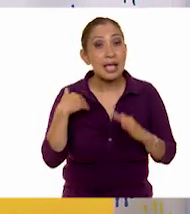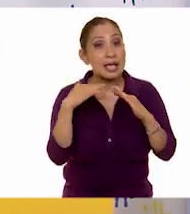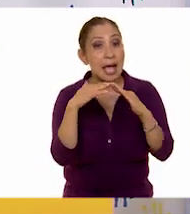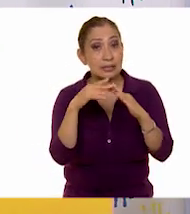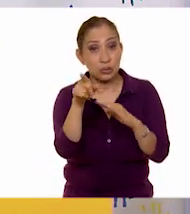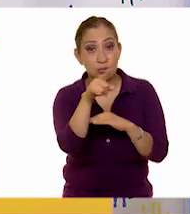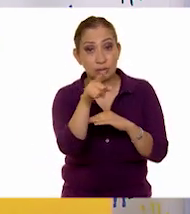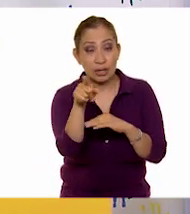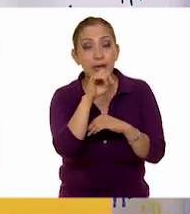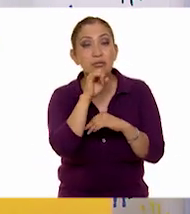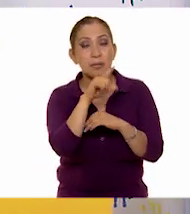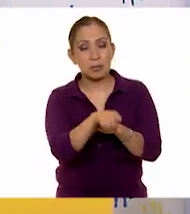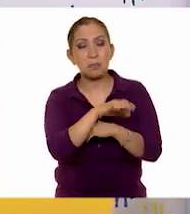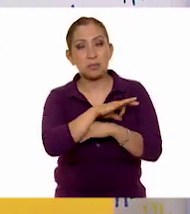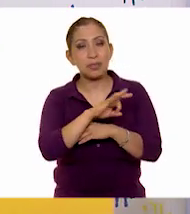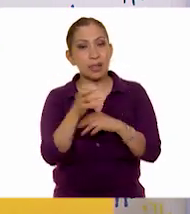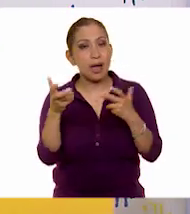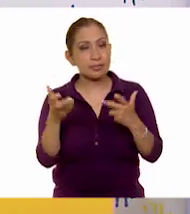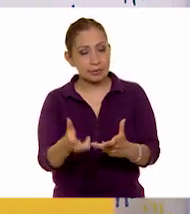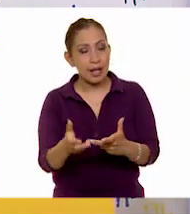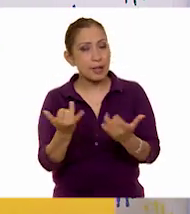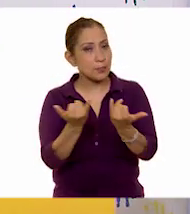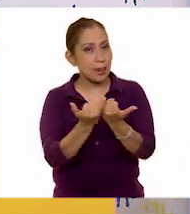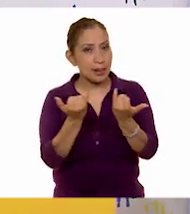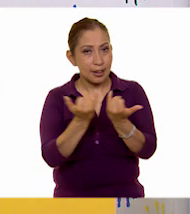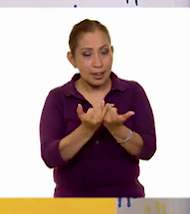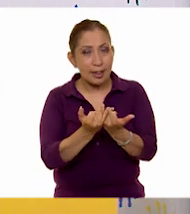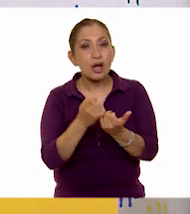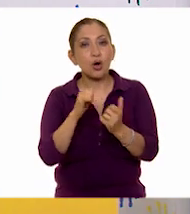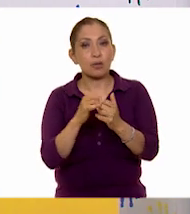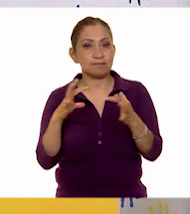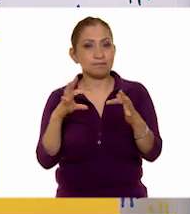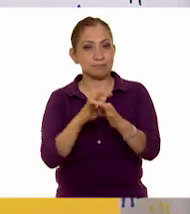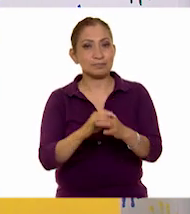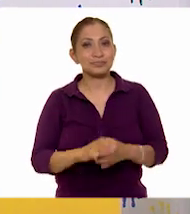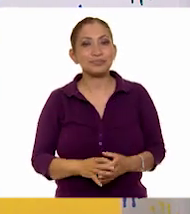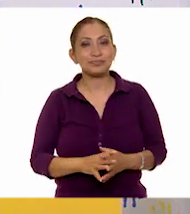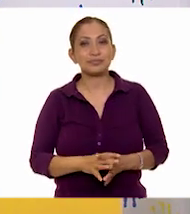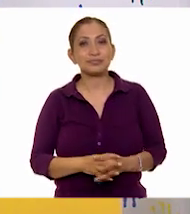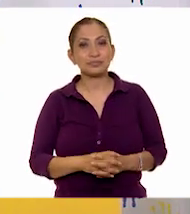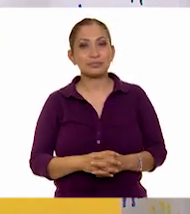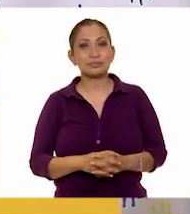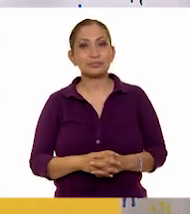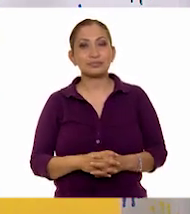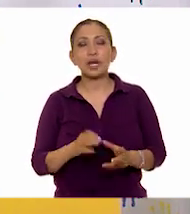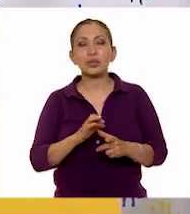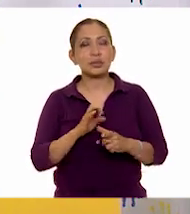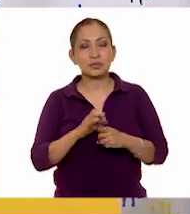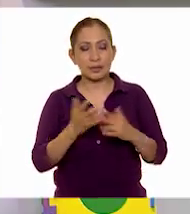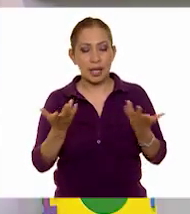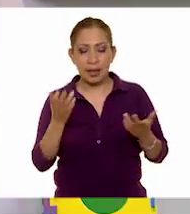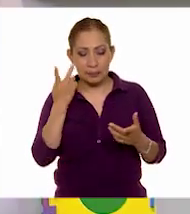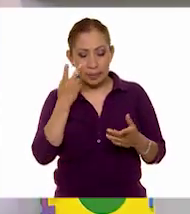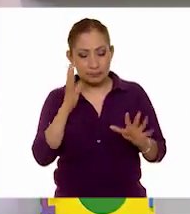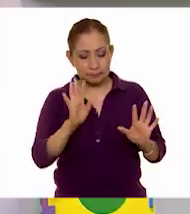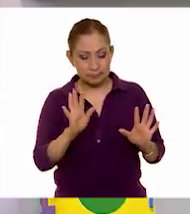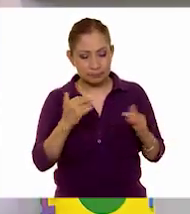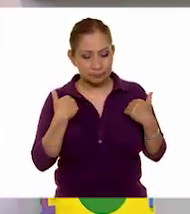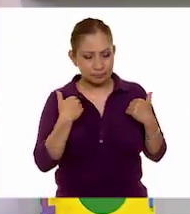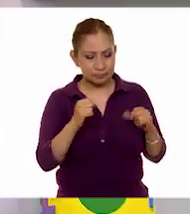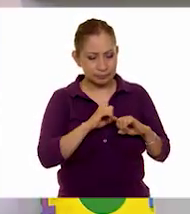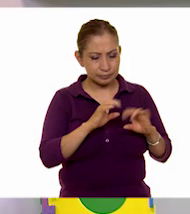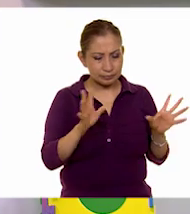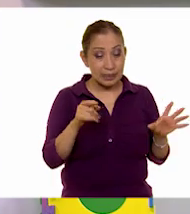niñas y niños, también lo pueden hacer de la misma manera con nosotros, ¿sale? Entonces, maestro Julio, a ver, para entender